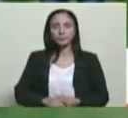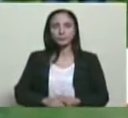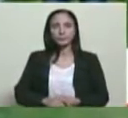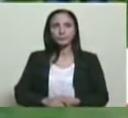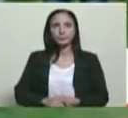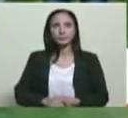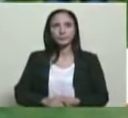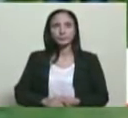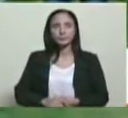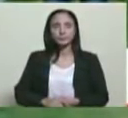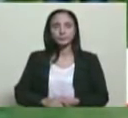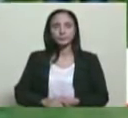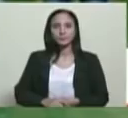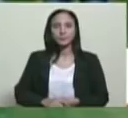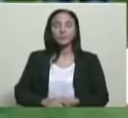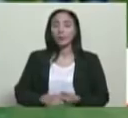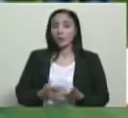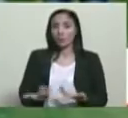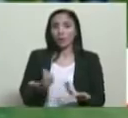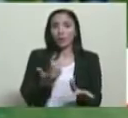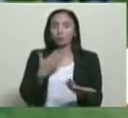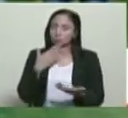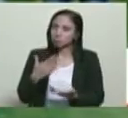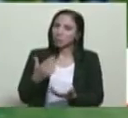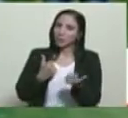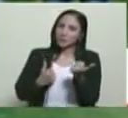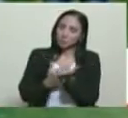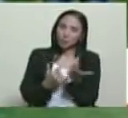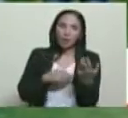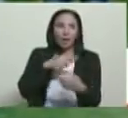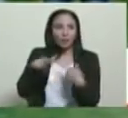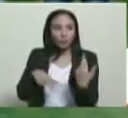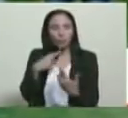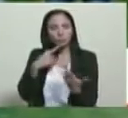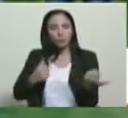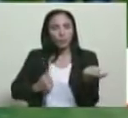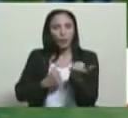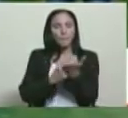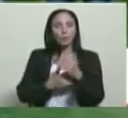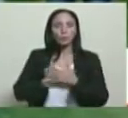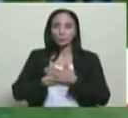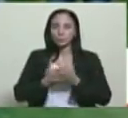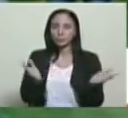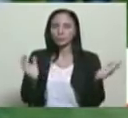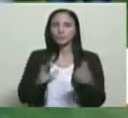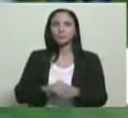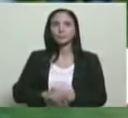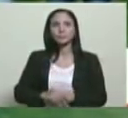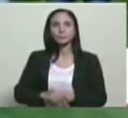usted y porque lleva al frente esta revolución, presidente. Agradecido, presidente.